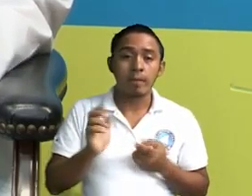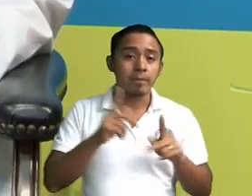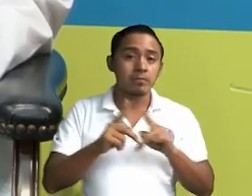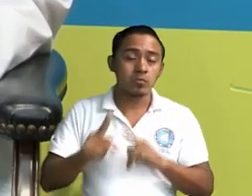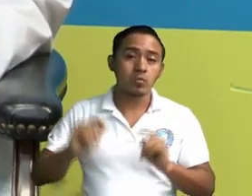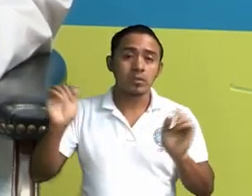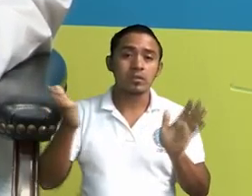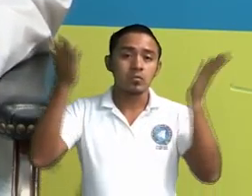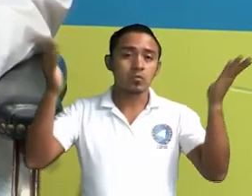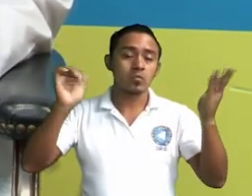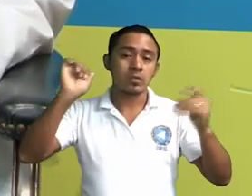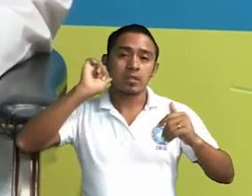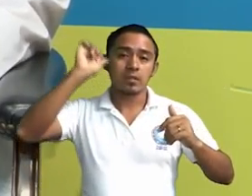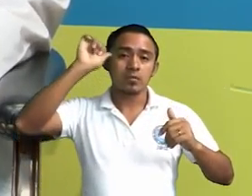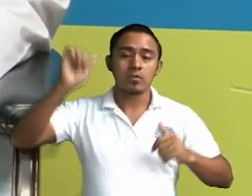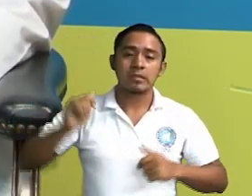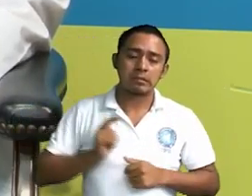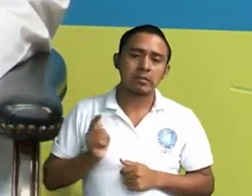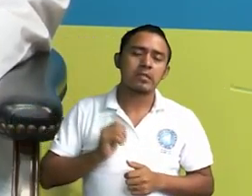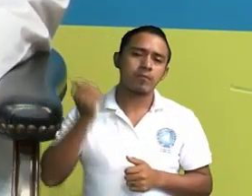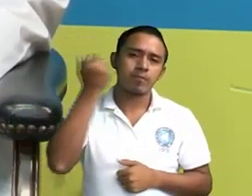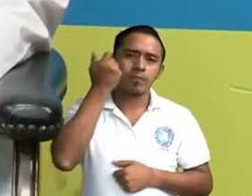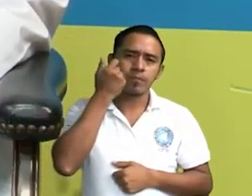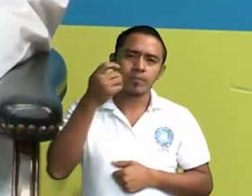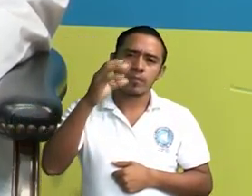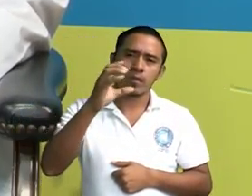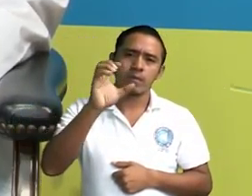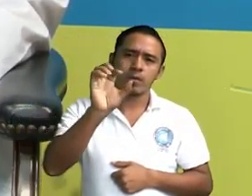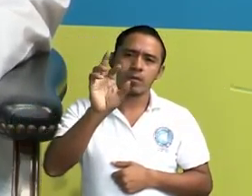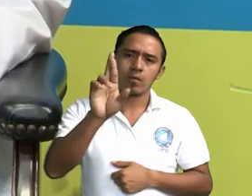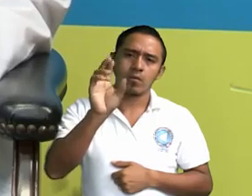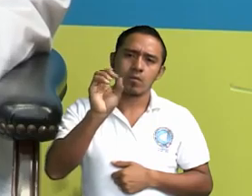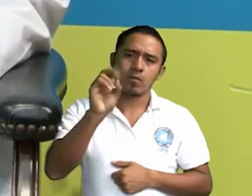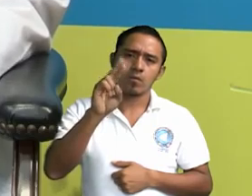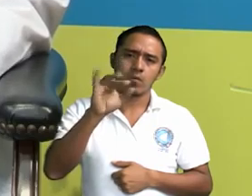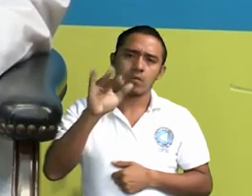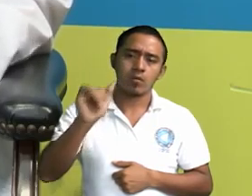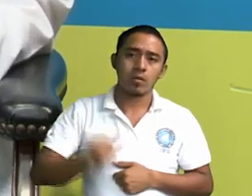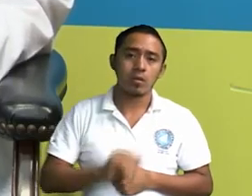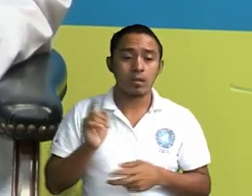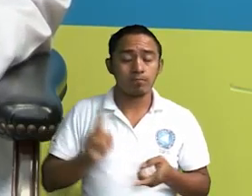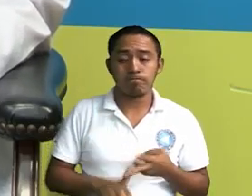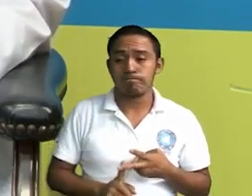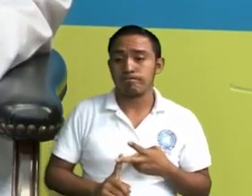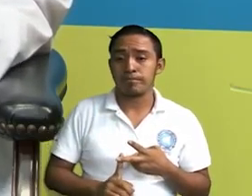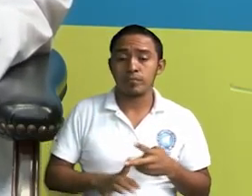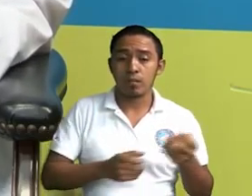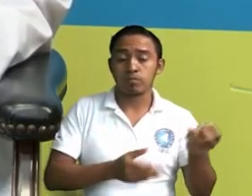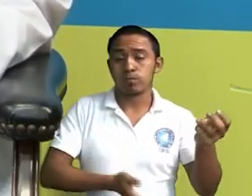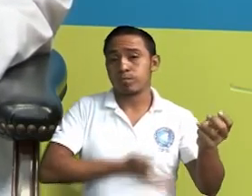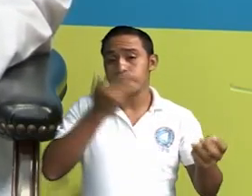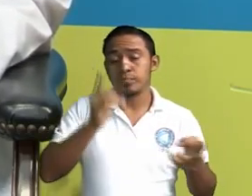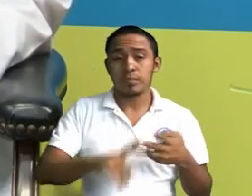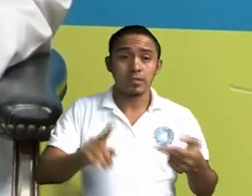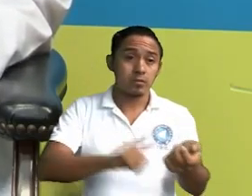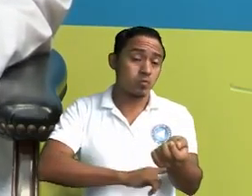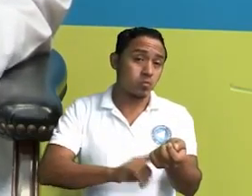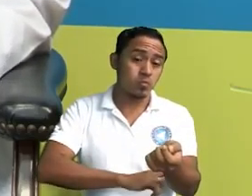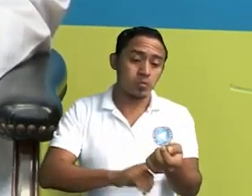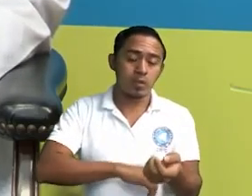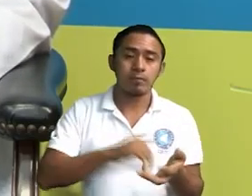son más vulnerables a tener afectaciones a nivel de la cavidad bucal entre ellos pacientes con hipertensión diabetes